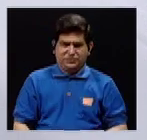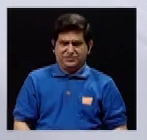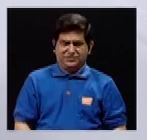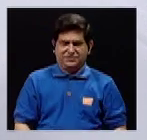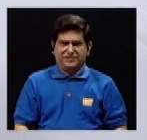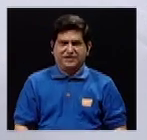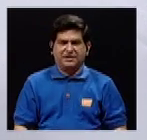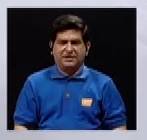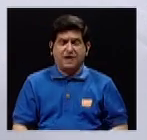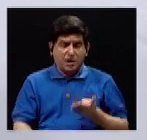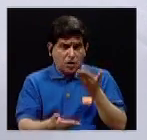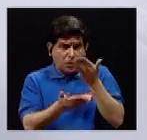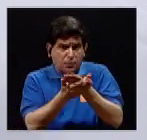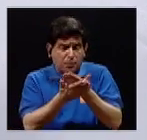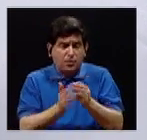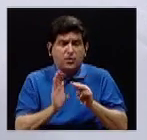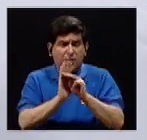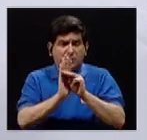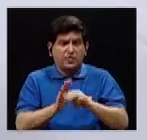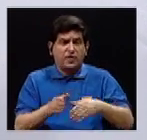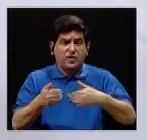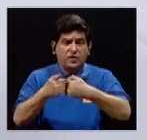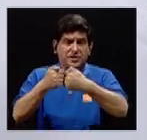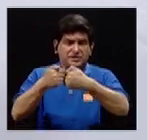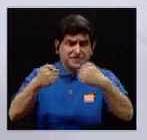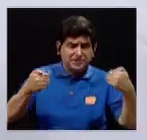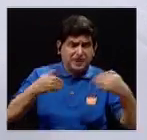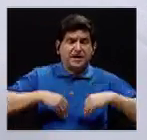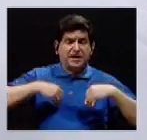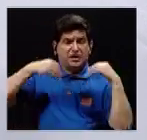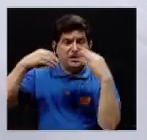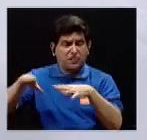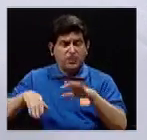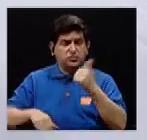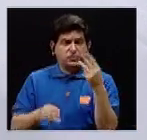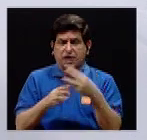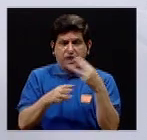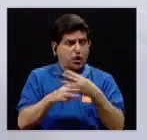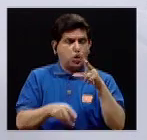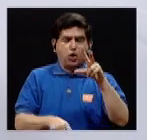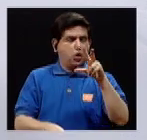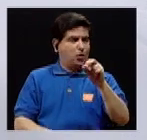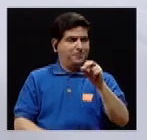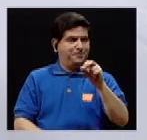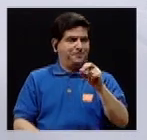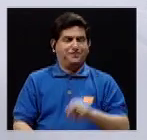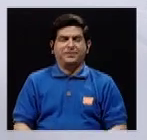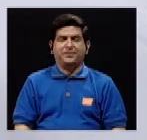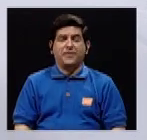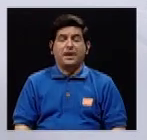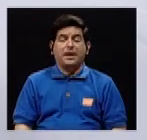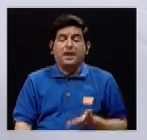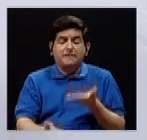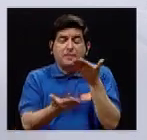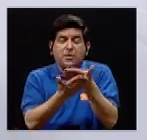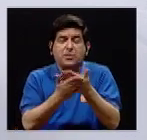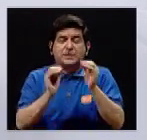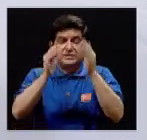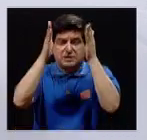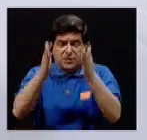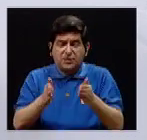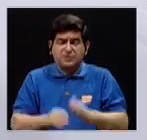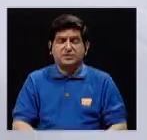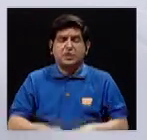si van de si lo que propone el modelo es que abandonen las otras matemáticas pero no lo que el modelo propone es eh que el